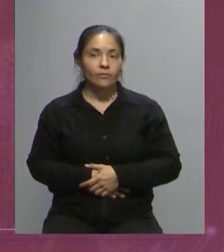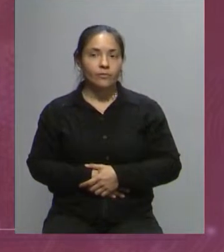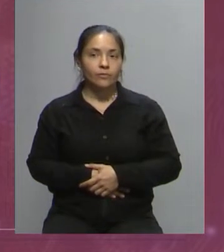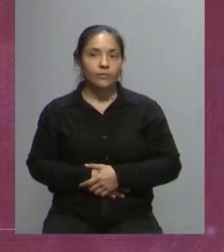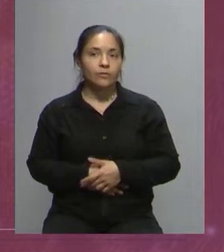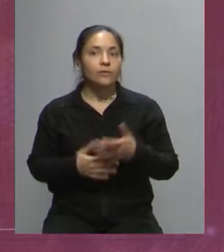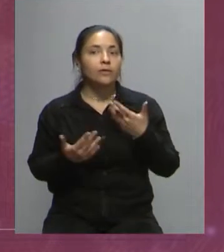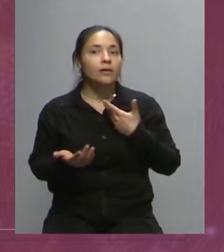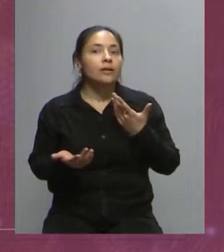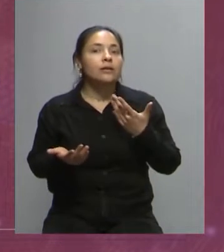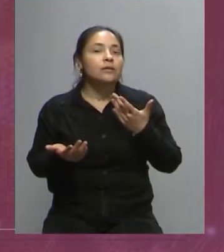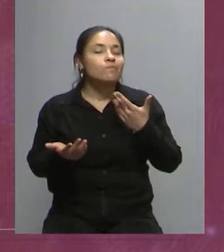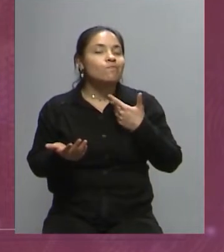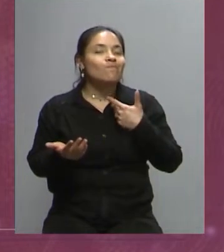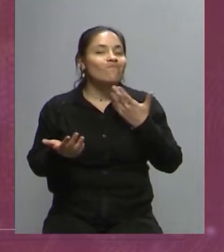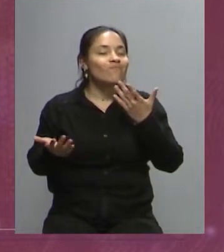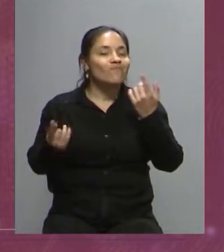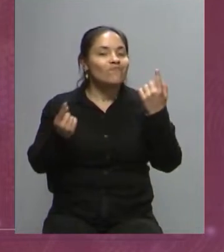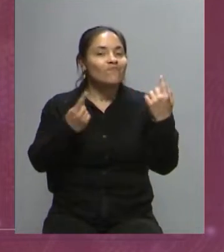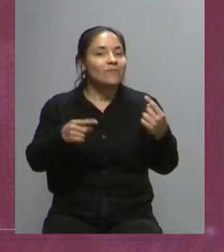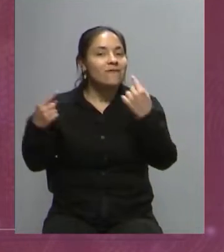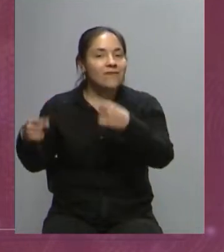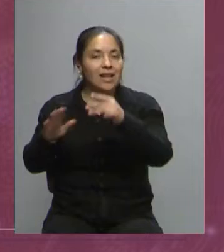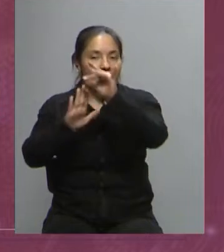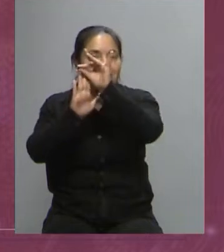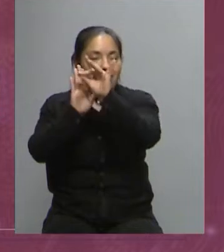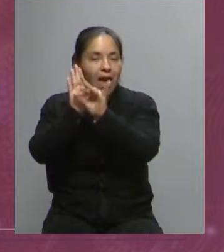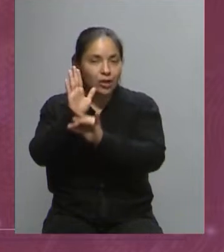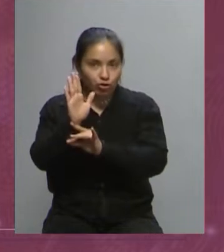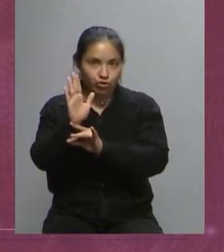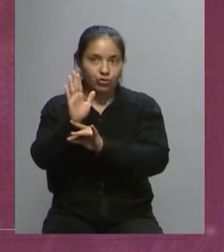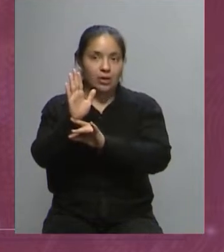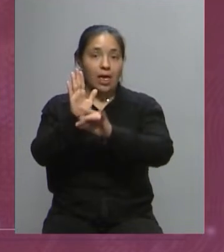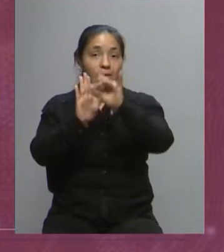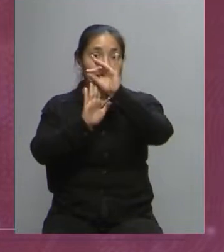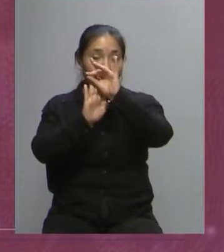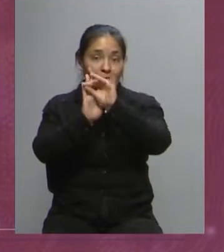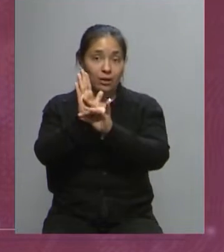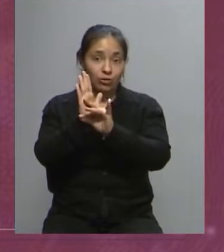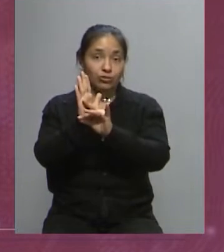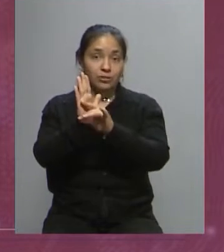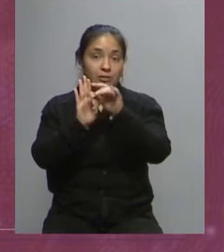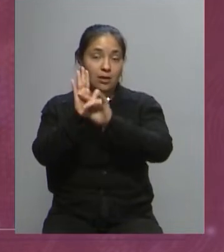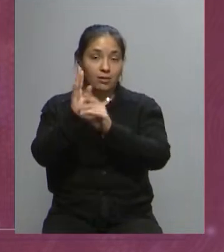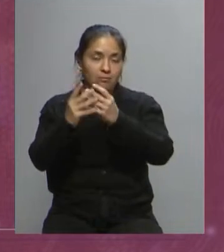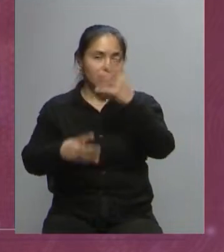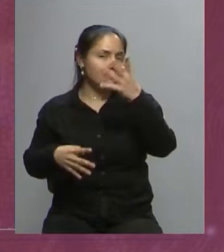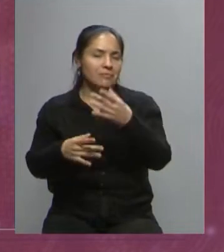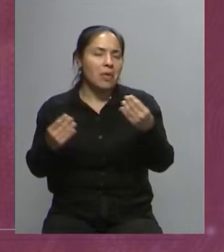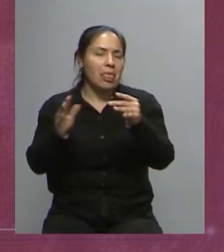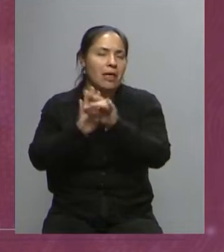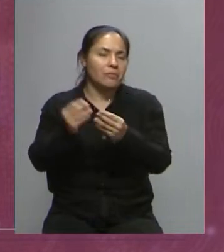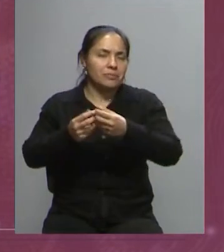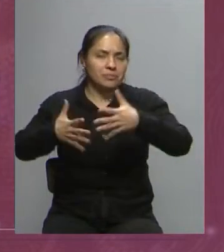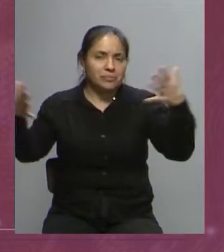la contracara de los datos, o sea, en Big Data, por un lado es una revolución de datos, por otro